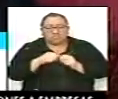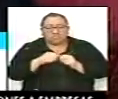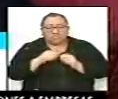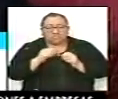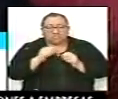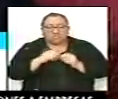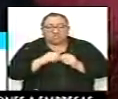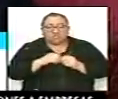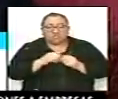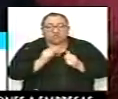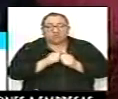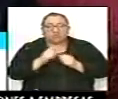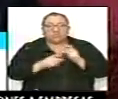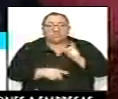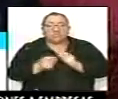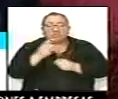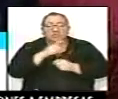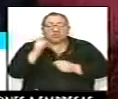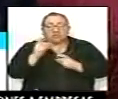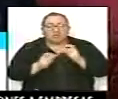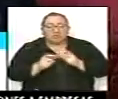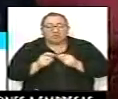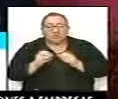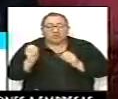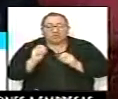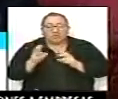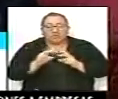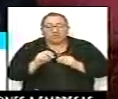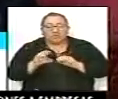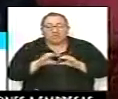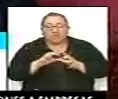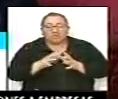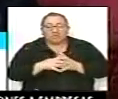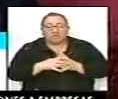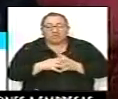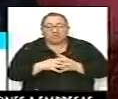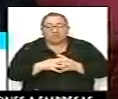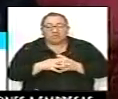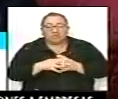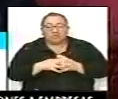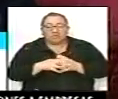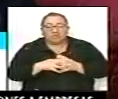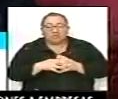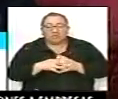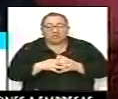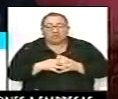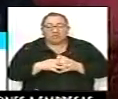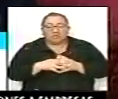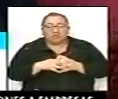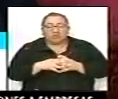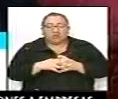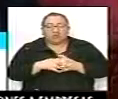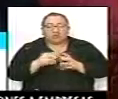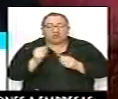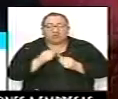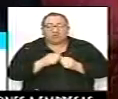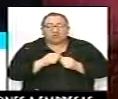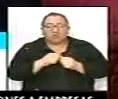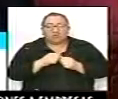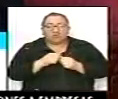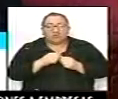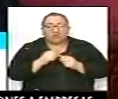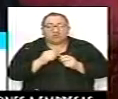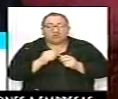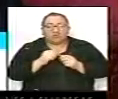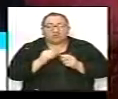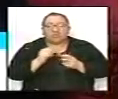político hay 100 candidatos? Y además, no van a ser los partidos políticos que pasaron la valla, van a ser todos, porque la valla